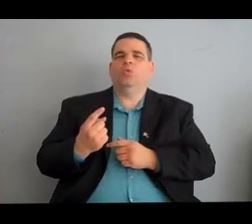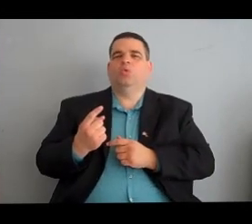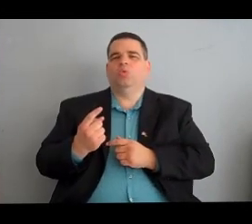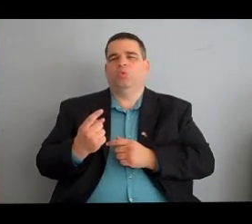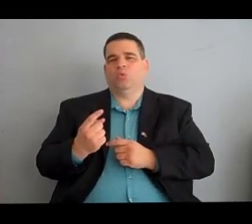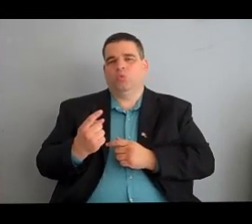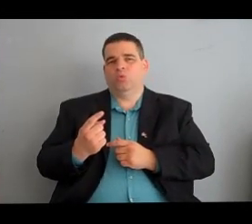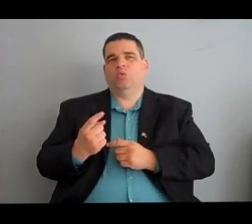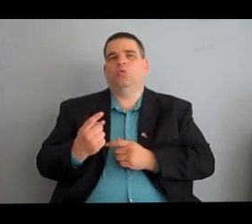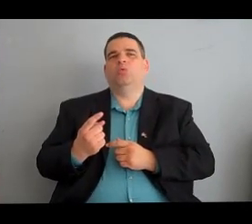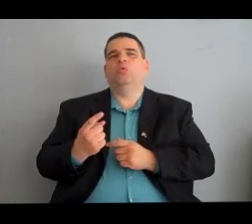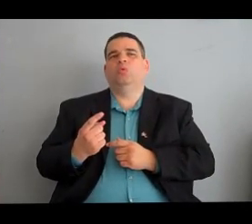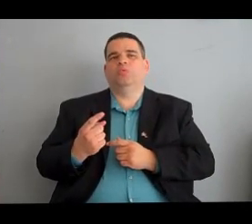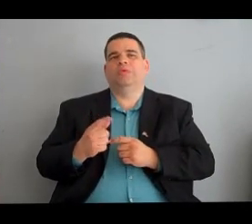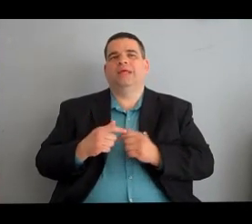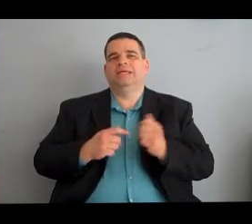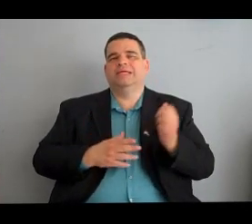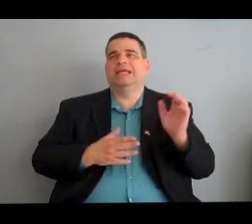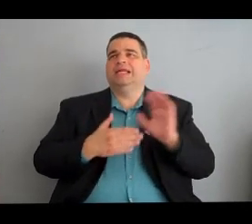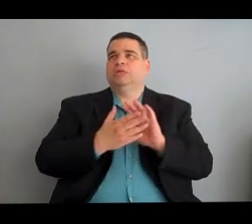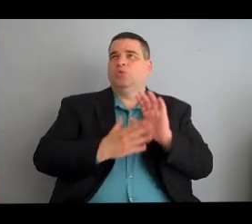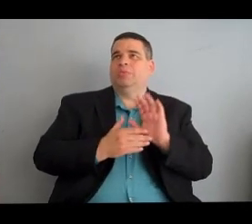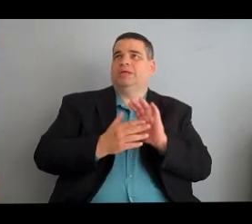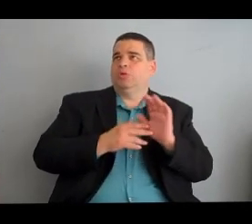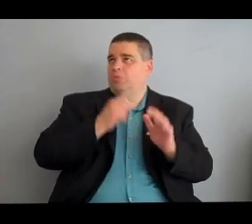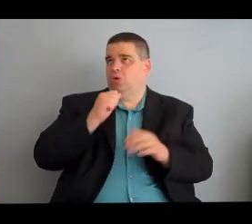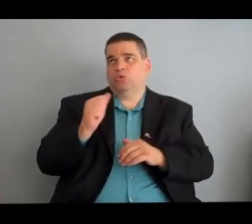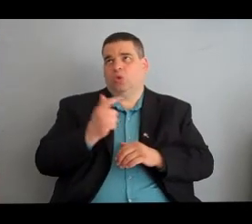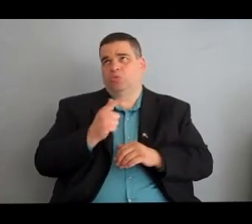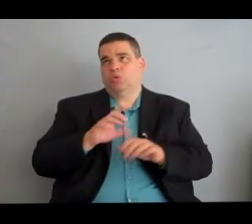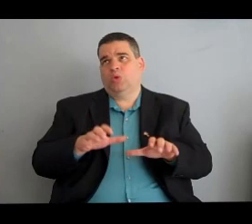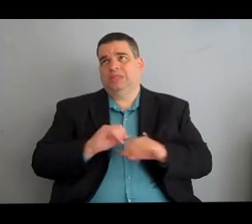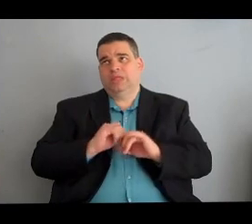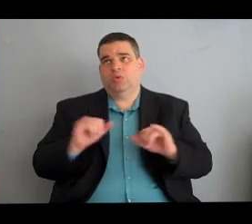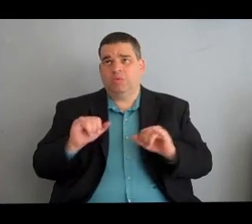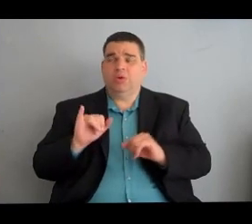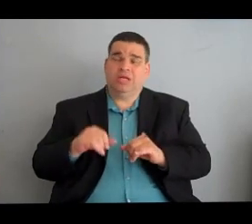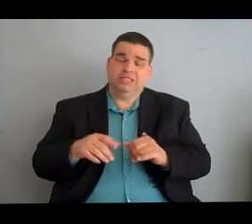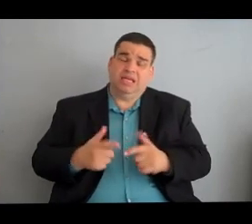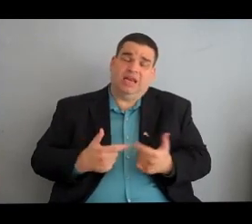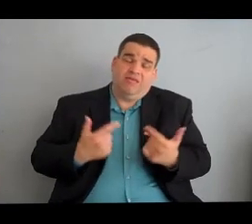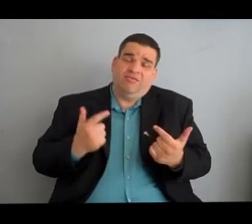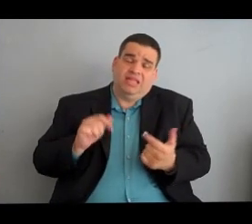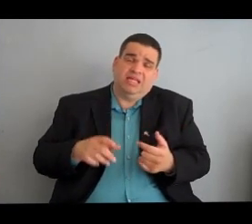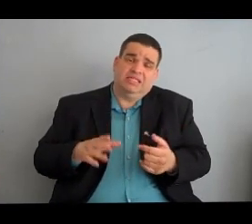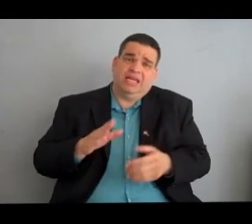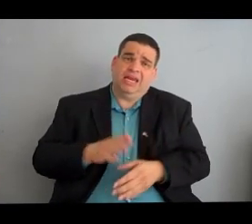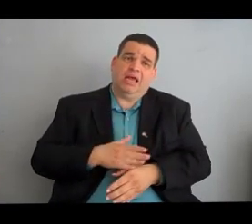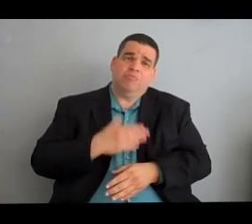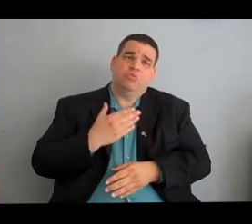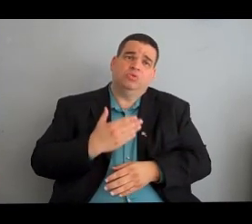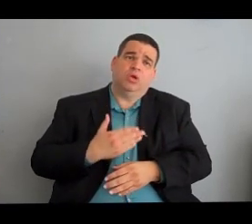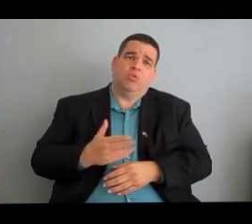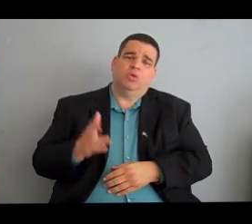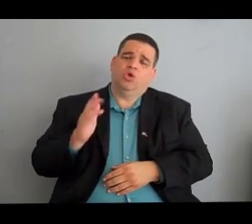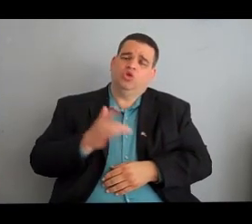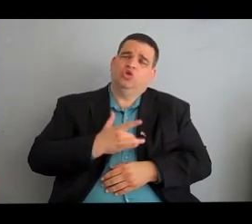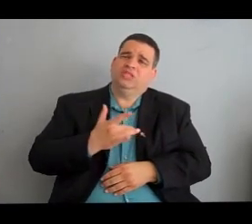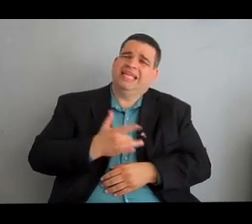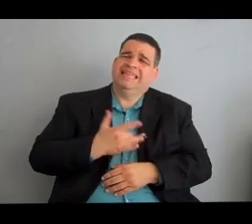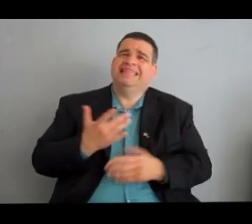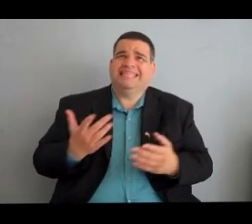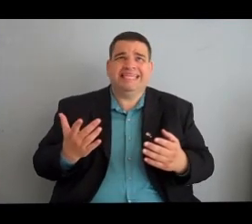igual, y el sentimiento es diferente, y así es la vida, y así es la música. Y cuando yo sentí esa magia, yo dije, este es el